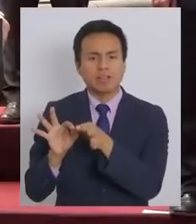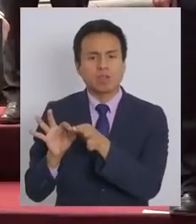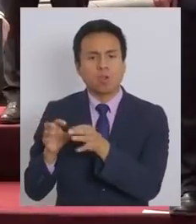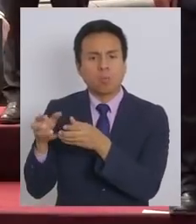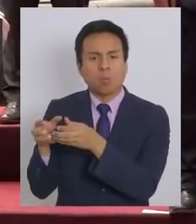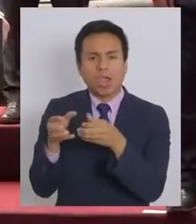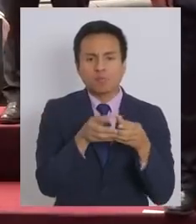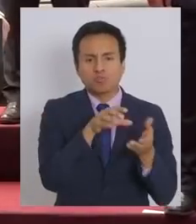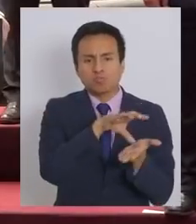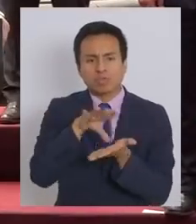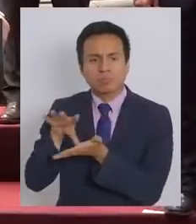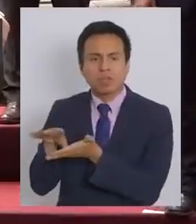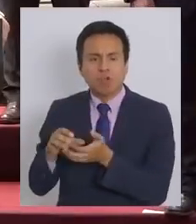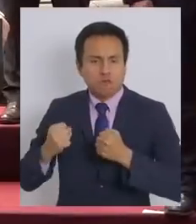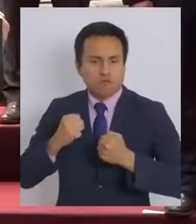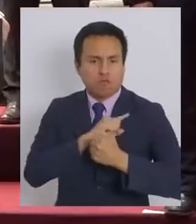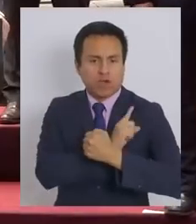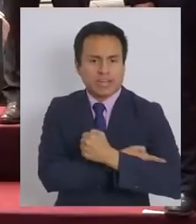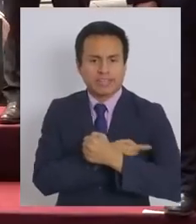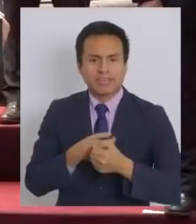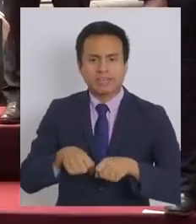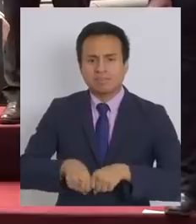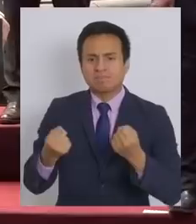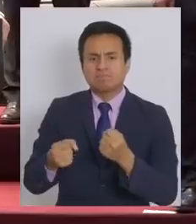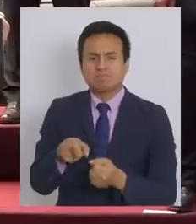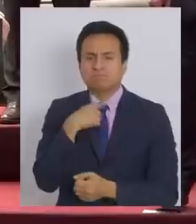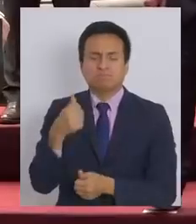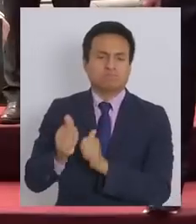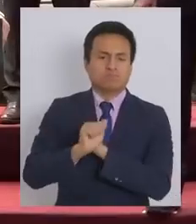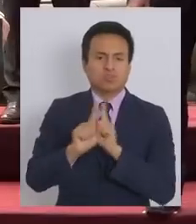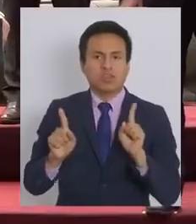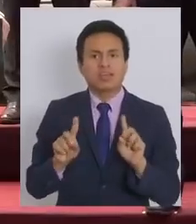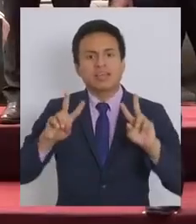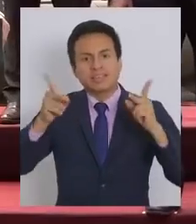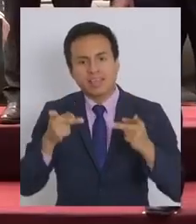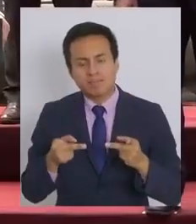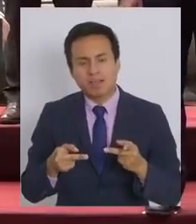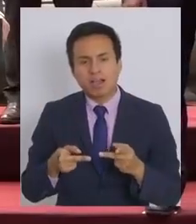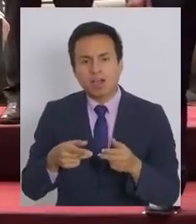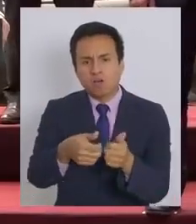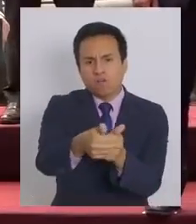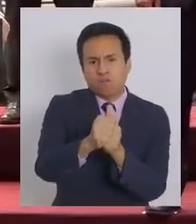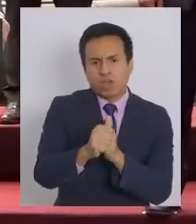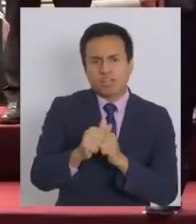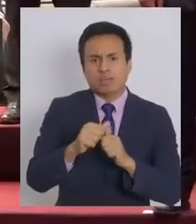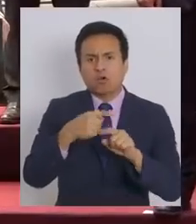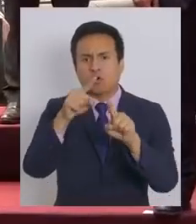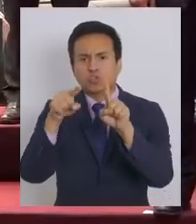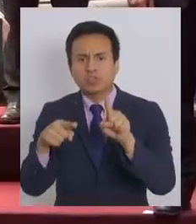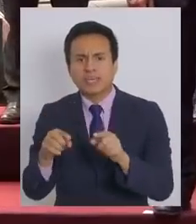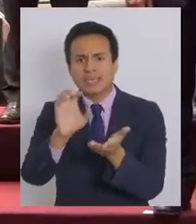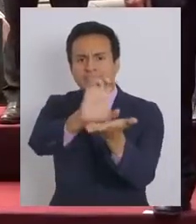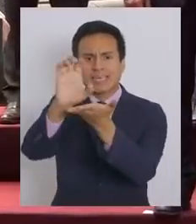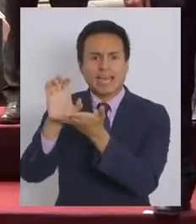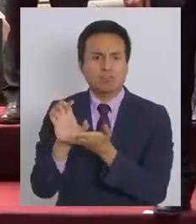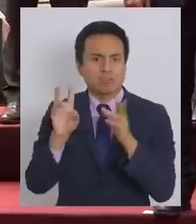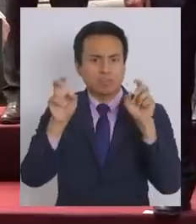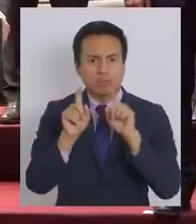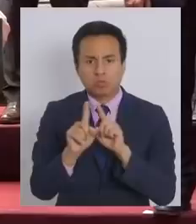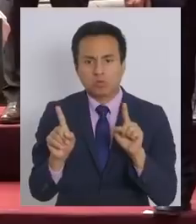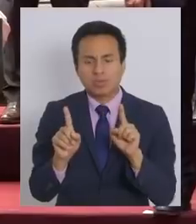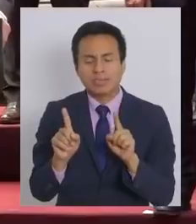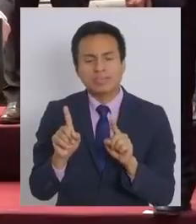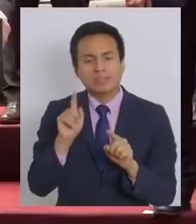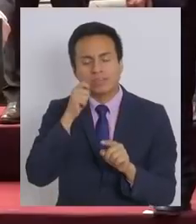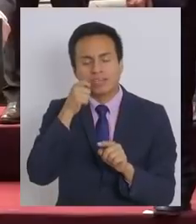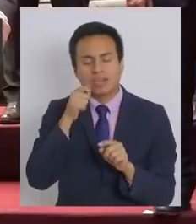muy fuertes, nos hace invencibles. No invencibles frente a otras fuerzas, otros estados.